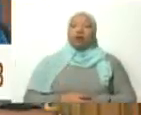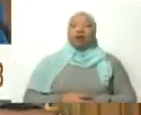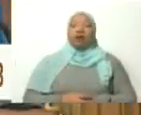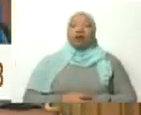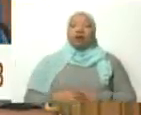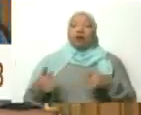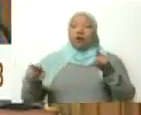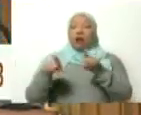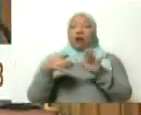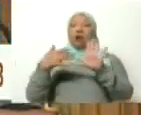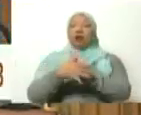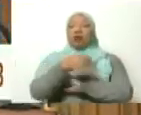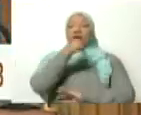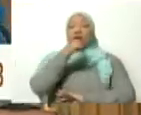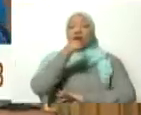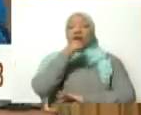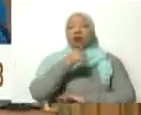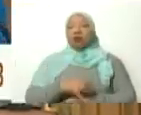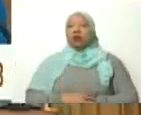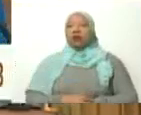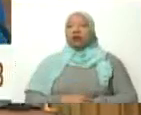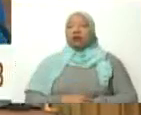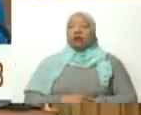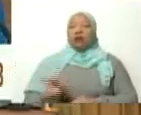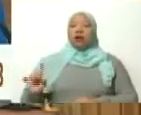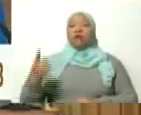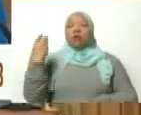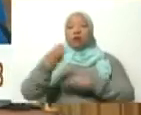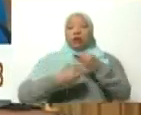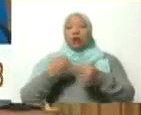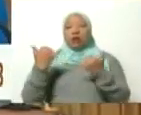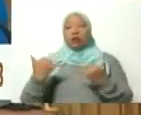ley que ustedes ya dieron una primera